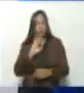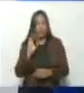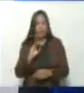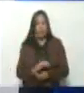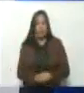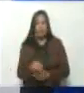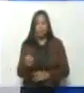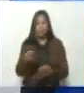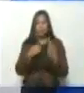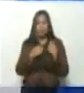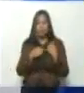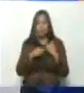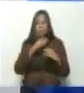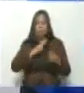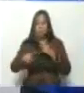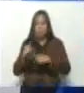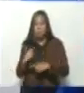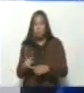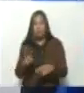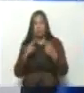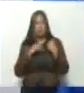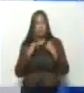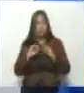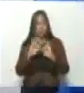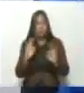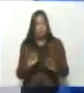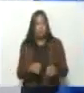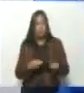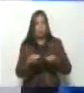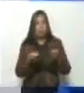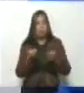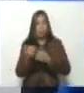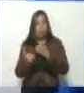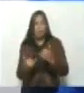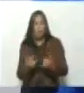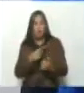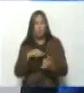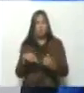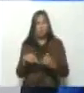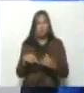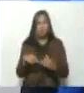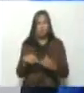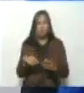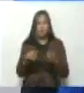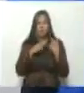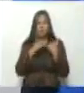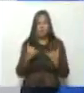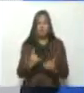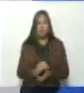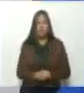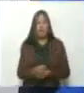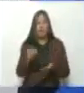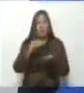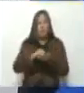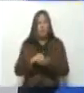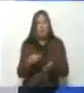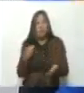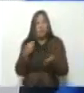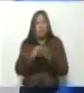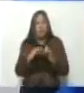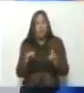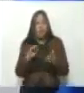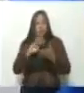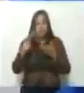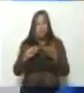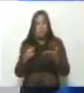que son los entes sancionatorios. En el caso de Control Urbano es el ente que sanciona, que sanciona y aplica una multa ya en